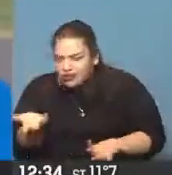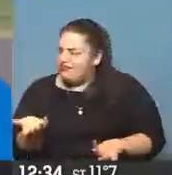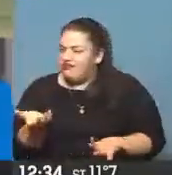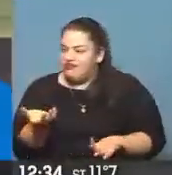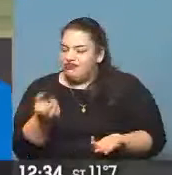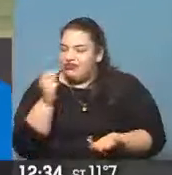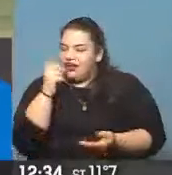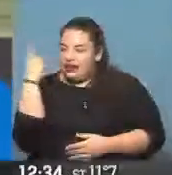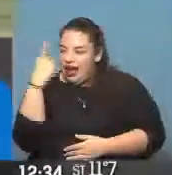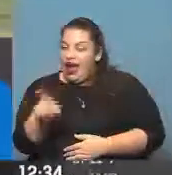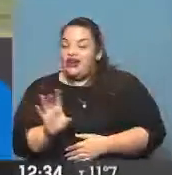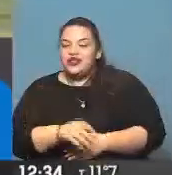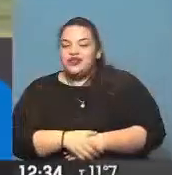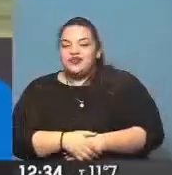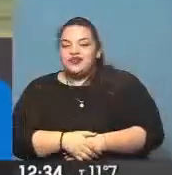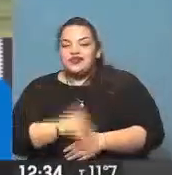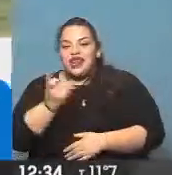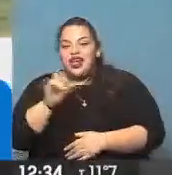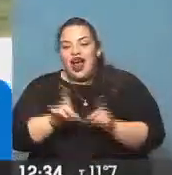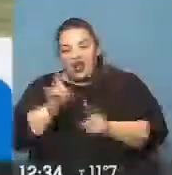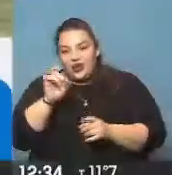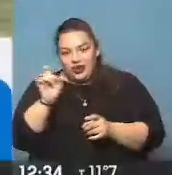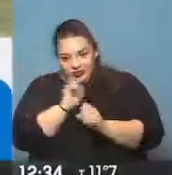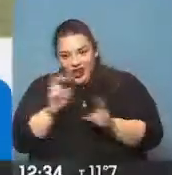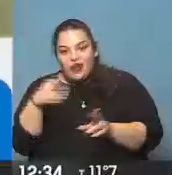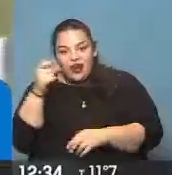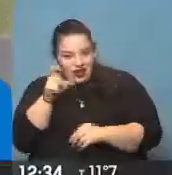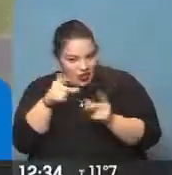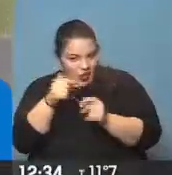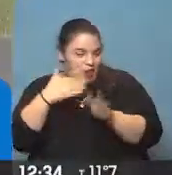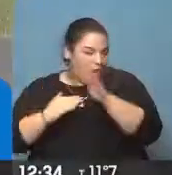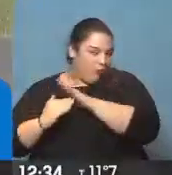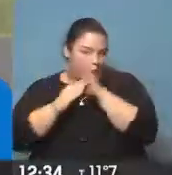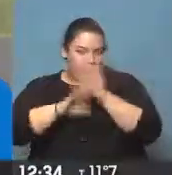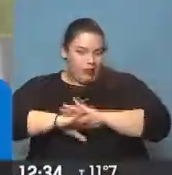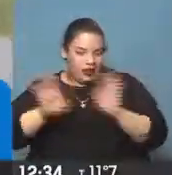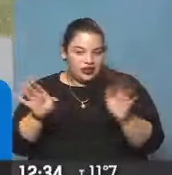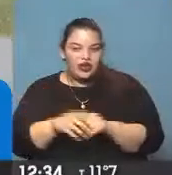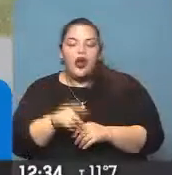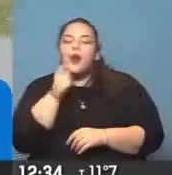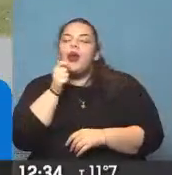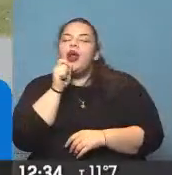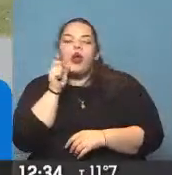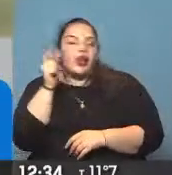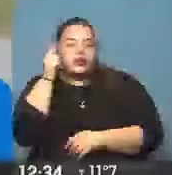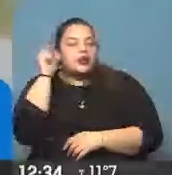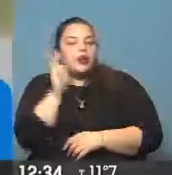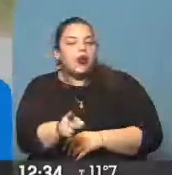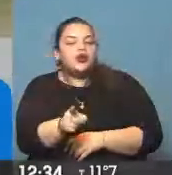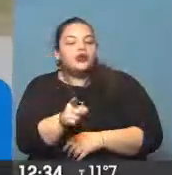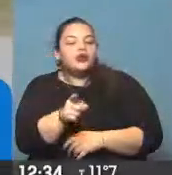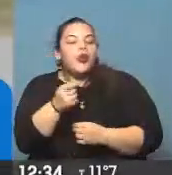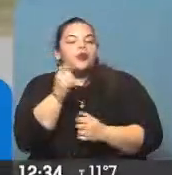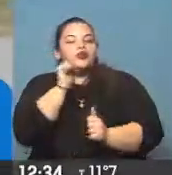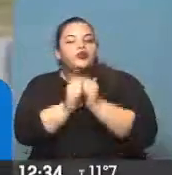también hay calzado más grande pero en este caso será el número más grande que el que teníamos a ver si nos ponemos en tus zapatos cómo sería la historia